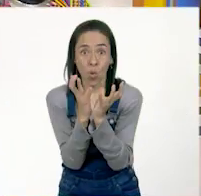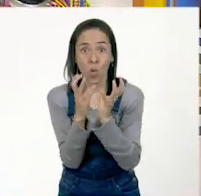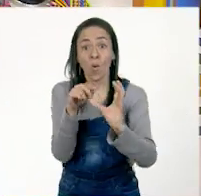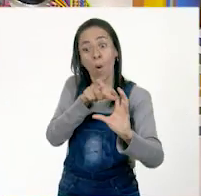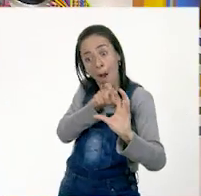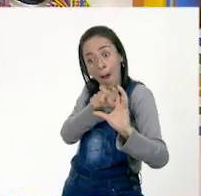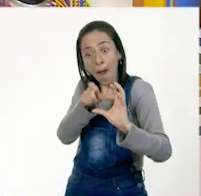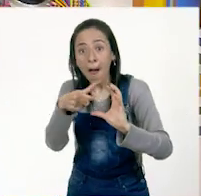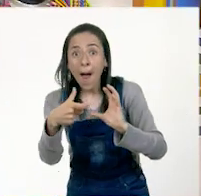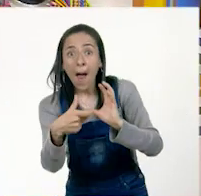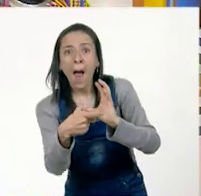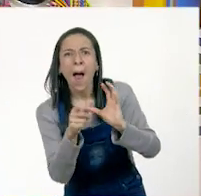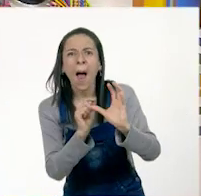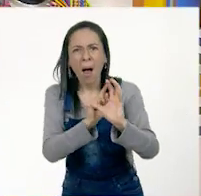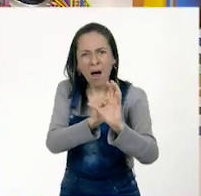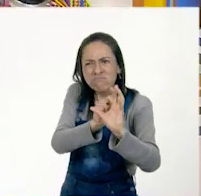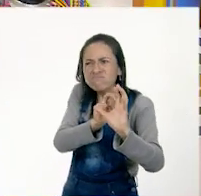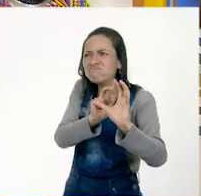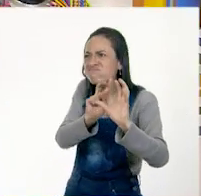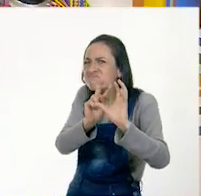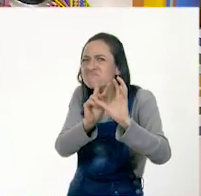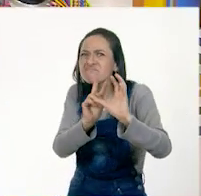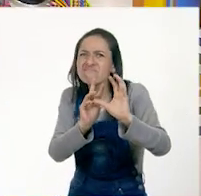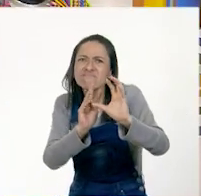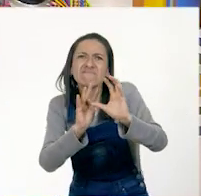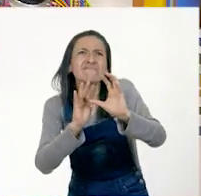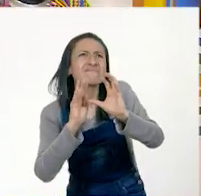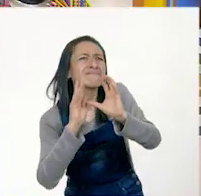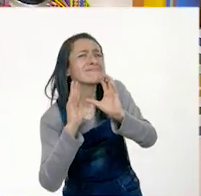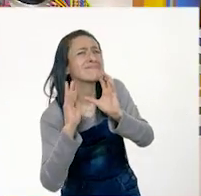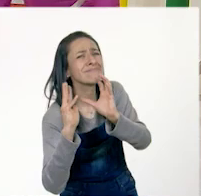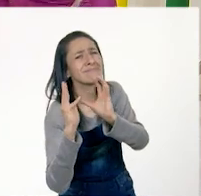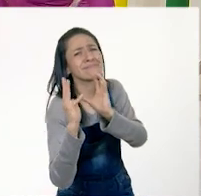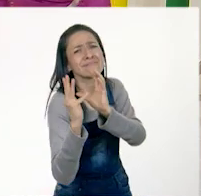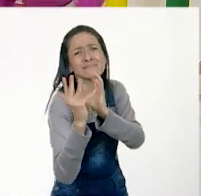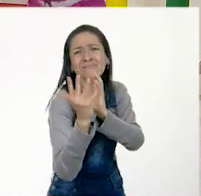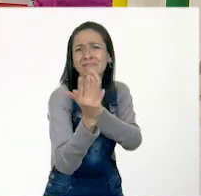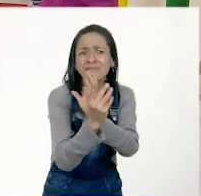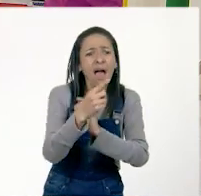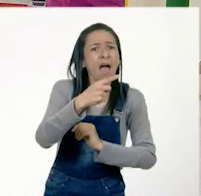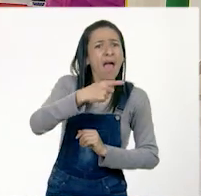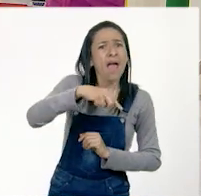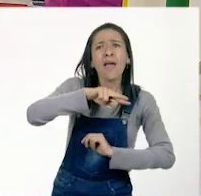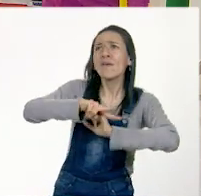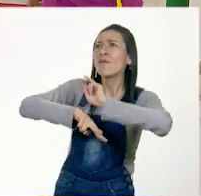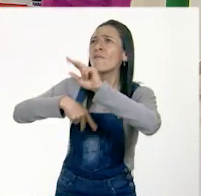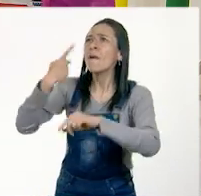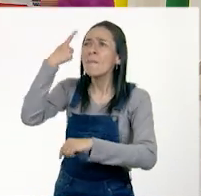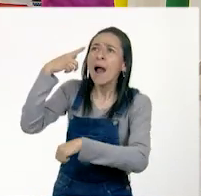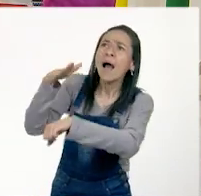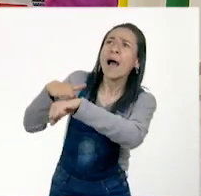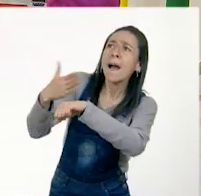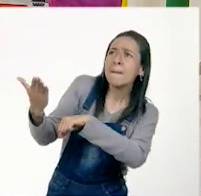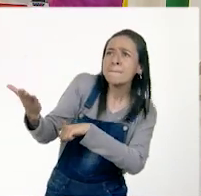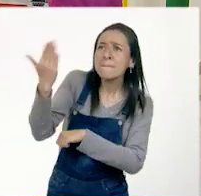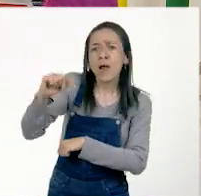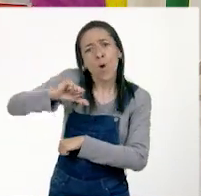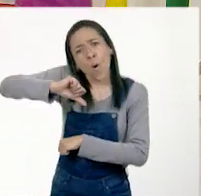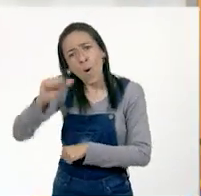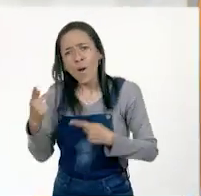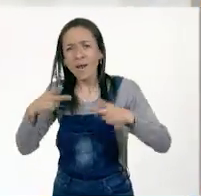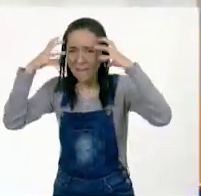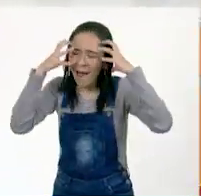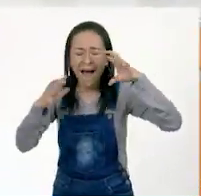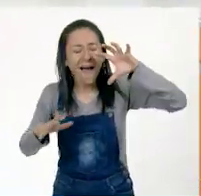veían que resistía, fueron a llamar otro astronauta. ¡Muy